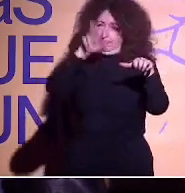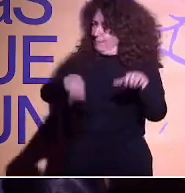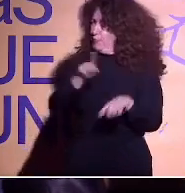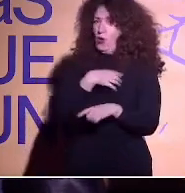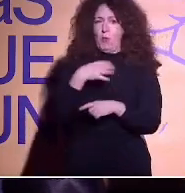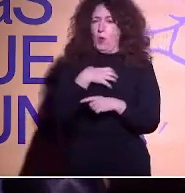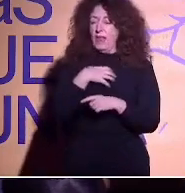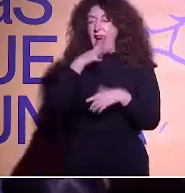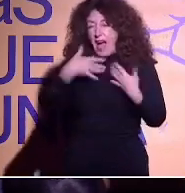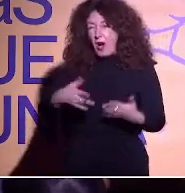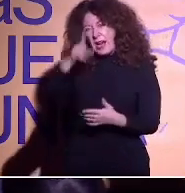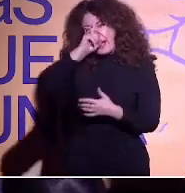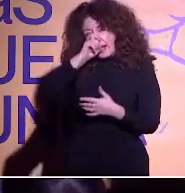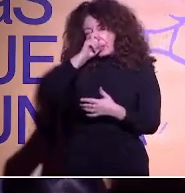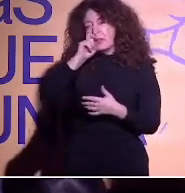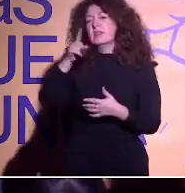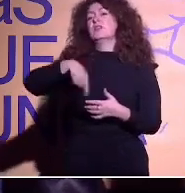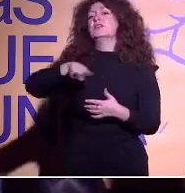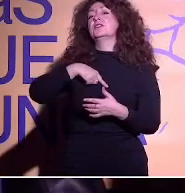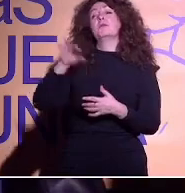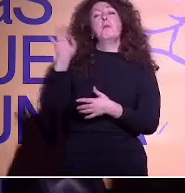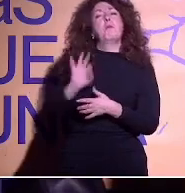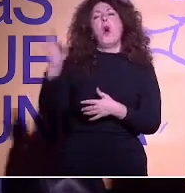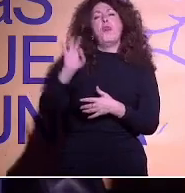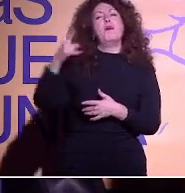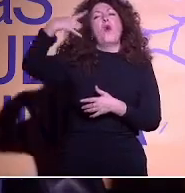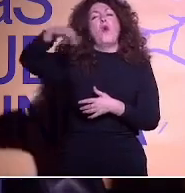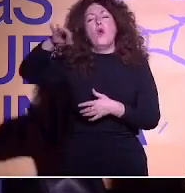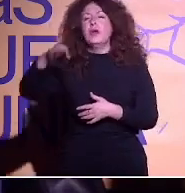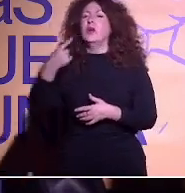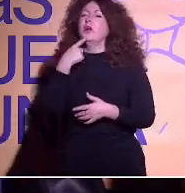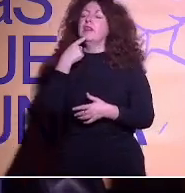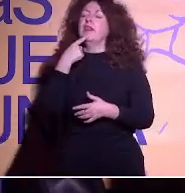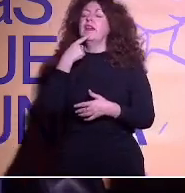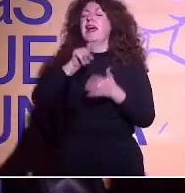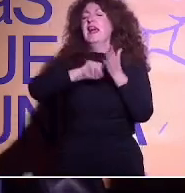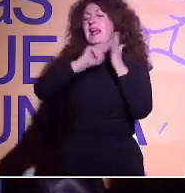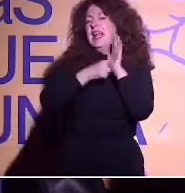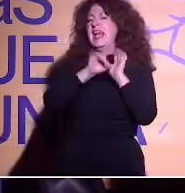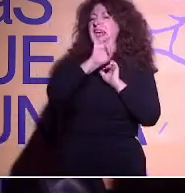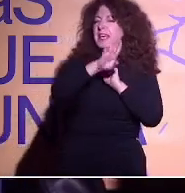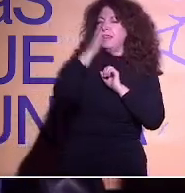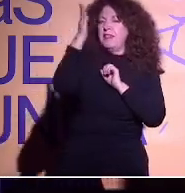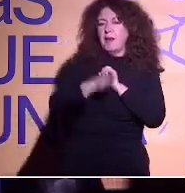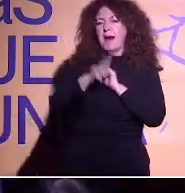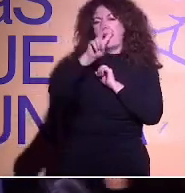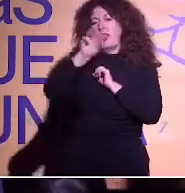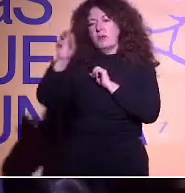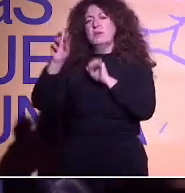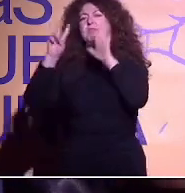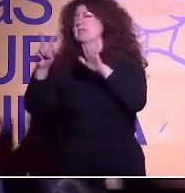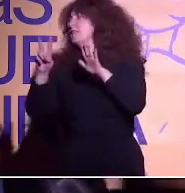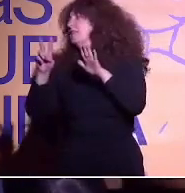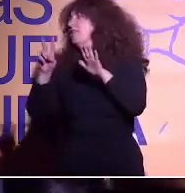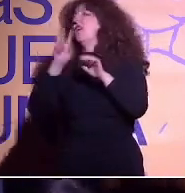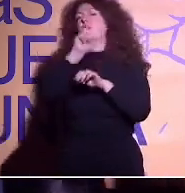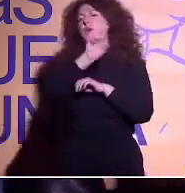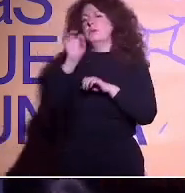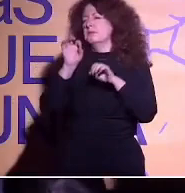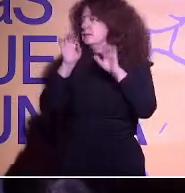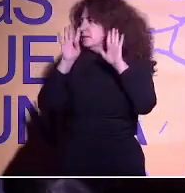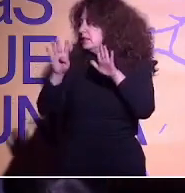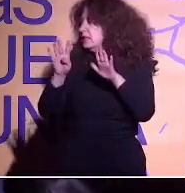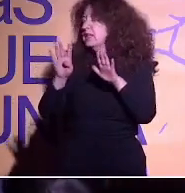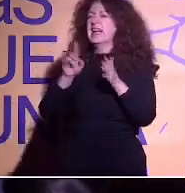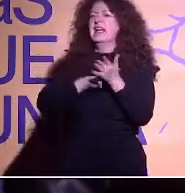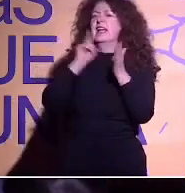que en este momento solo podemos defiendes sin matices la derogación de la ley 15/97 la ley del gobierno de annar